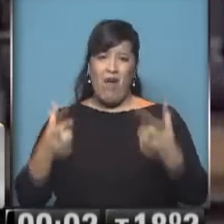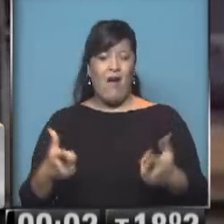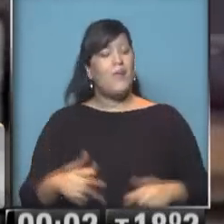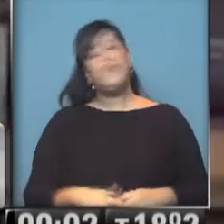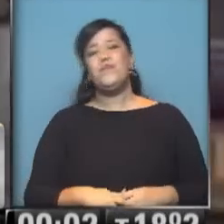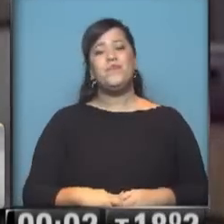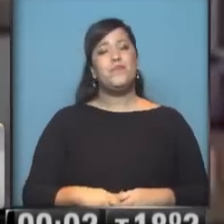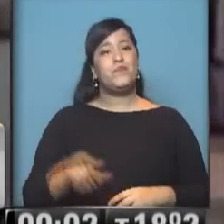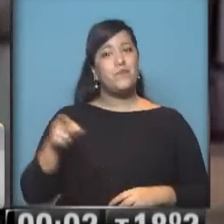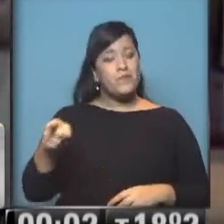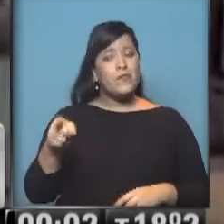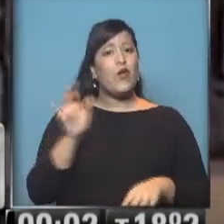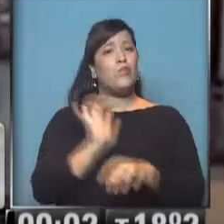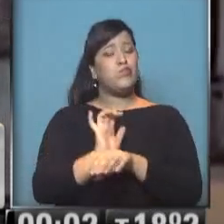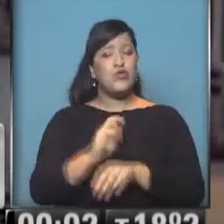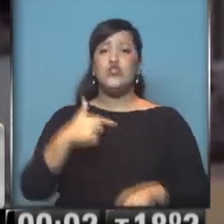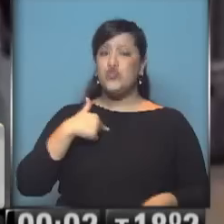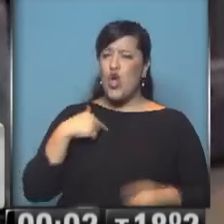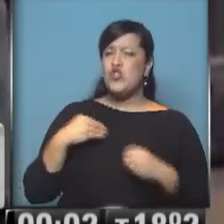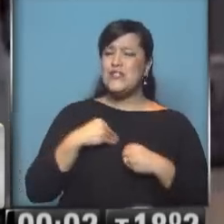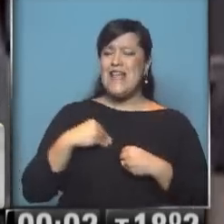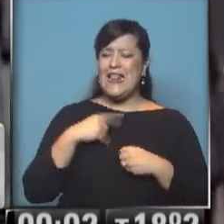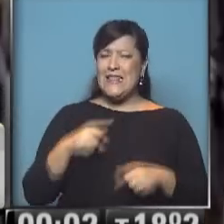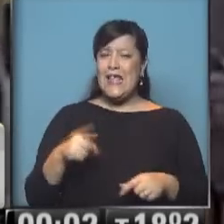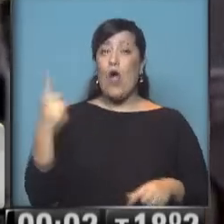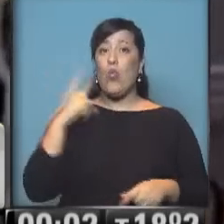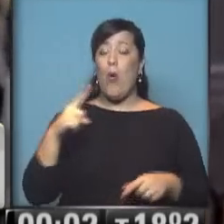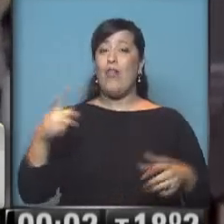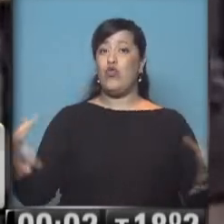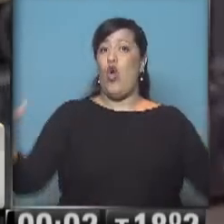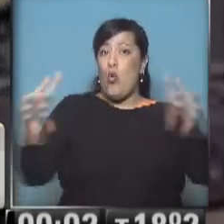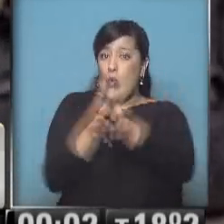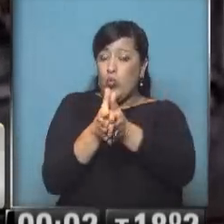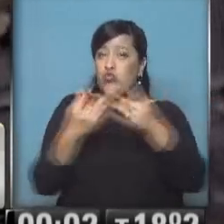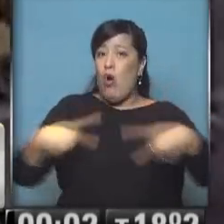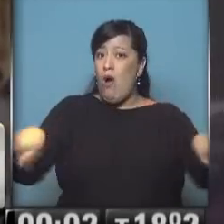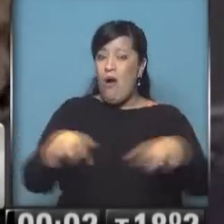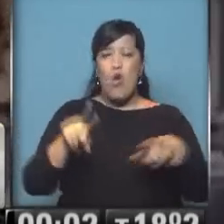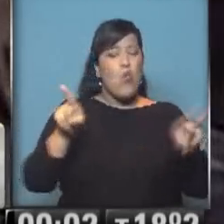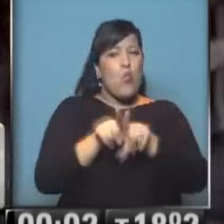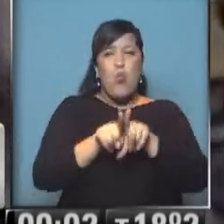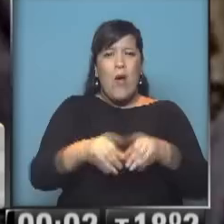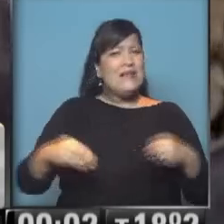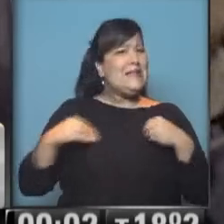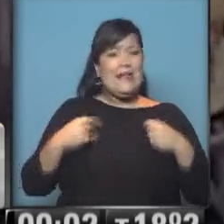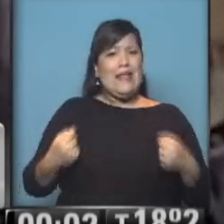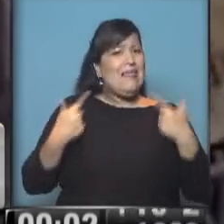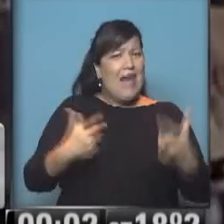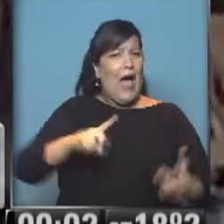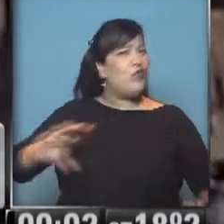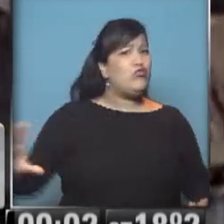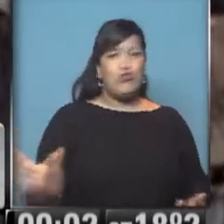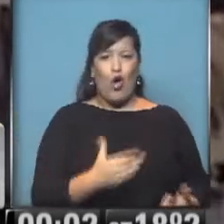y en ese sentido, digamos, yo sentía que cuando tocaba con ellos estaba así, estaba pleno de lo que yo podía dar.